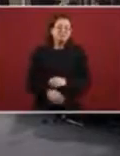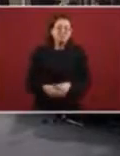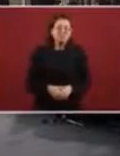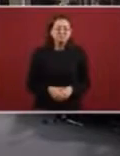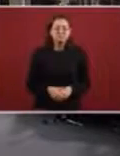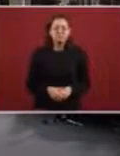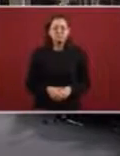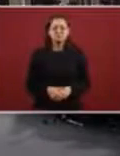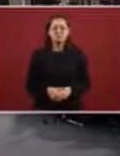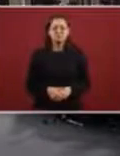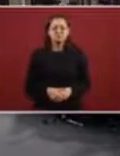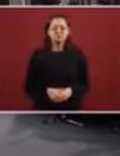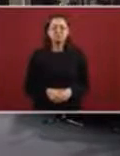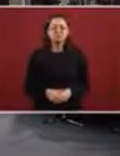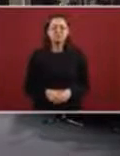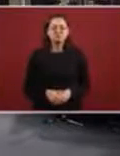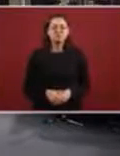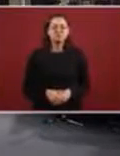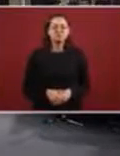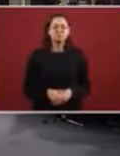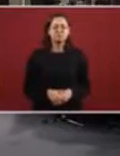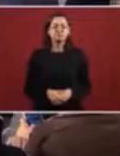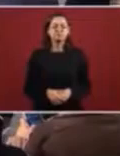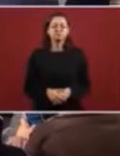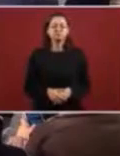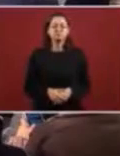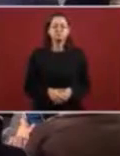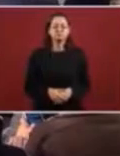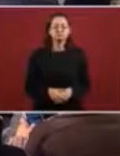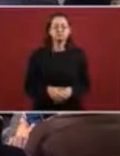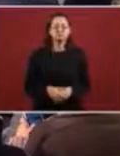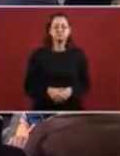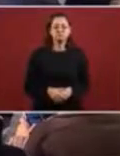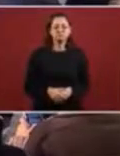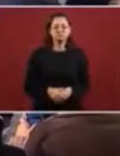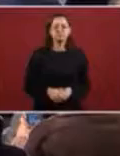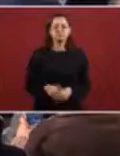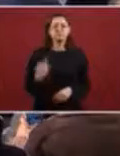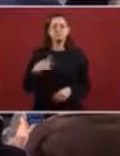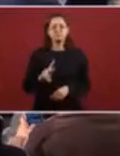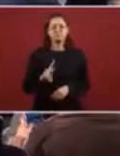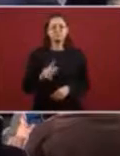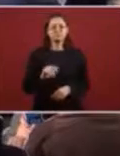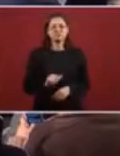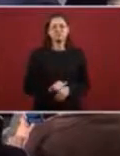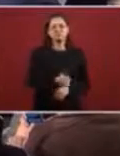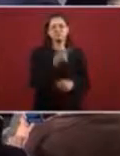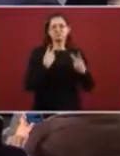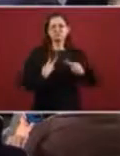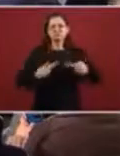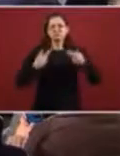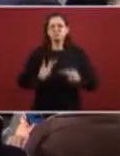pero hay otros que no se dan cuenta